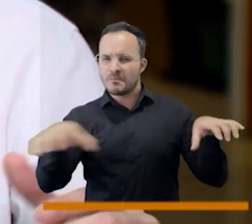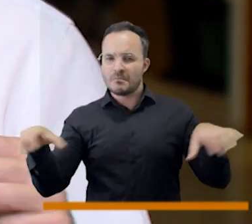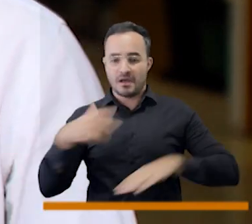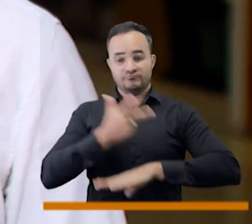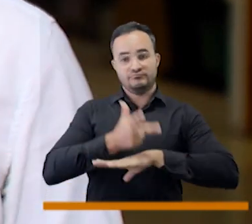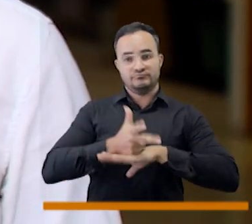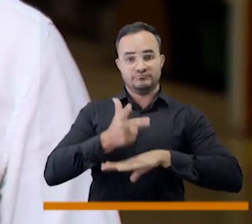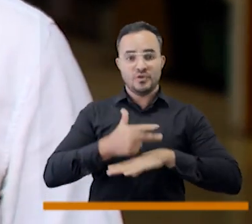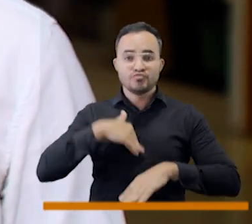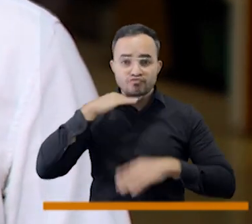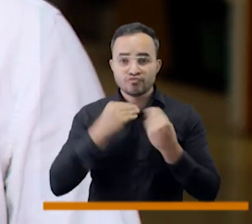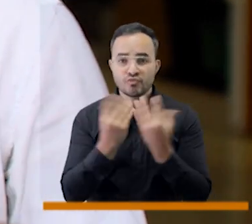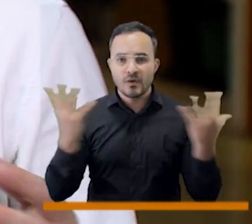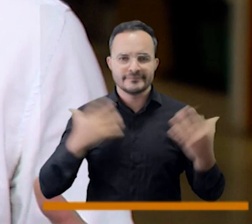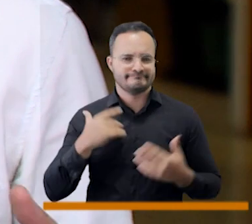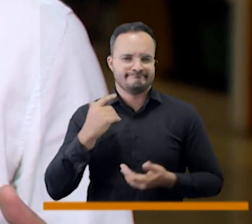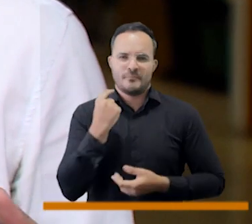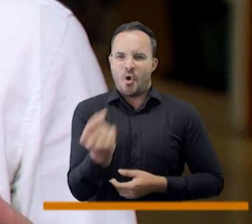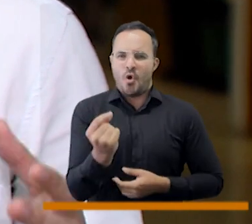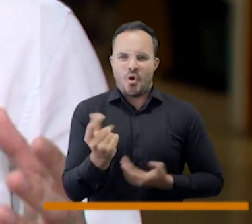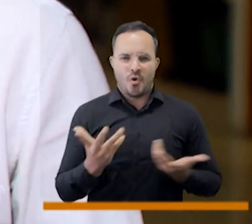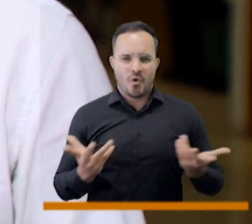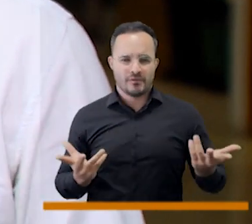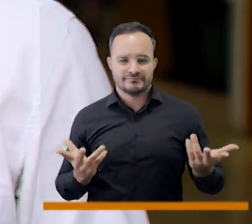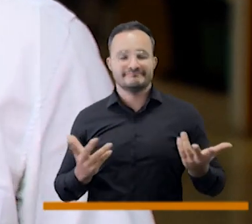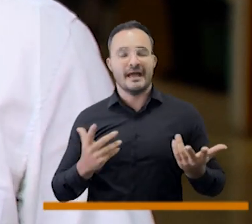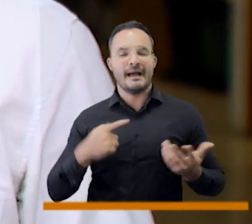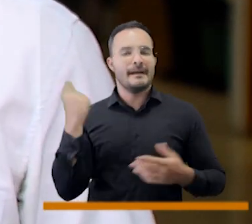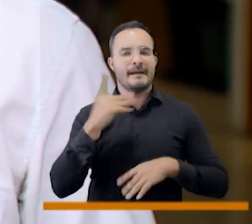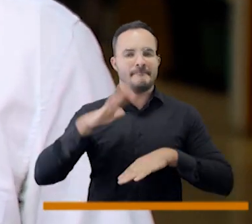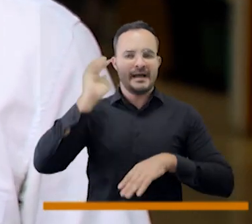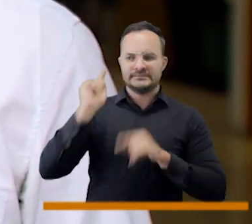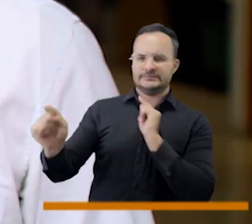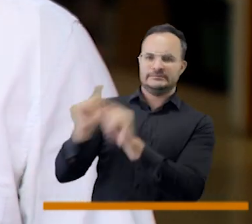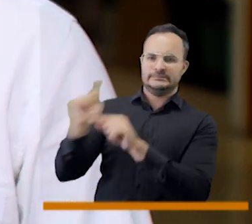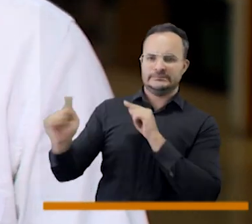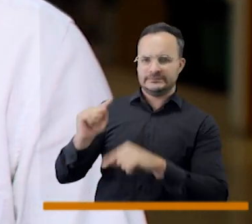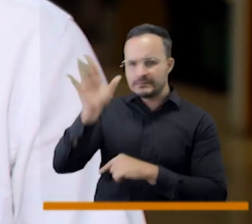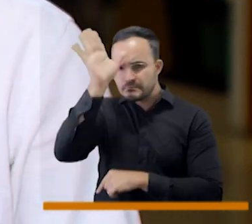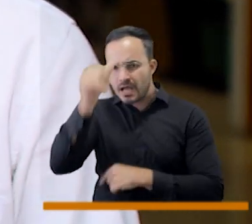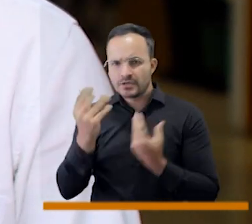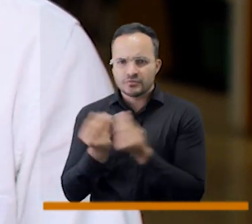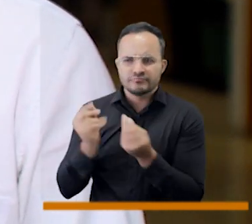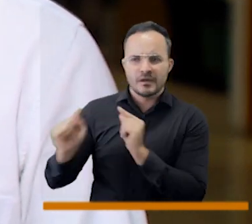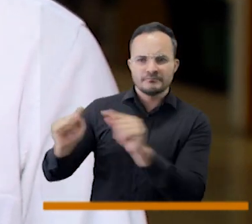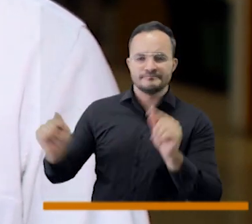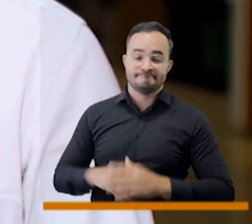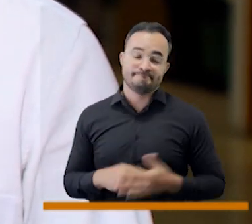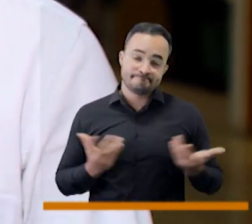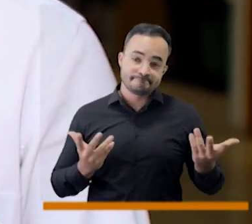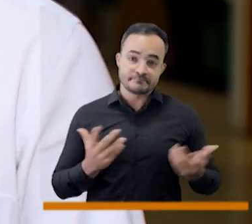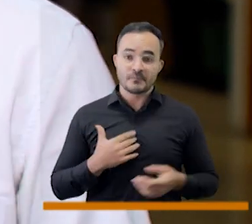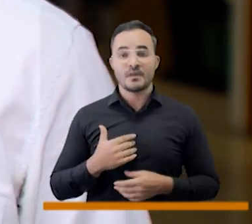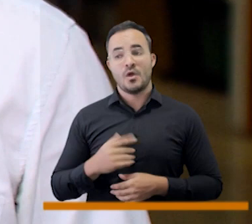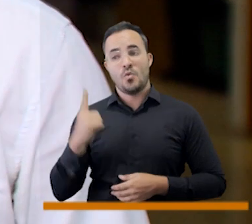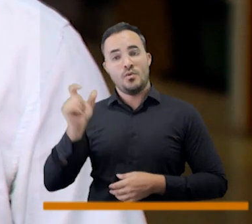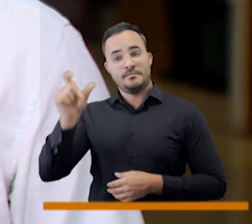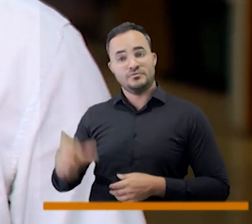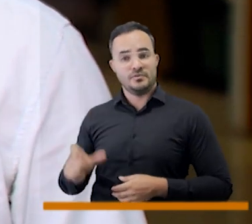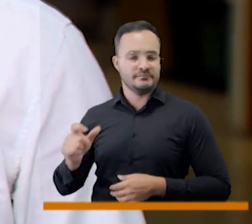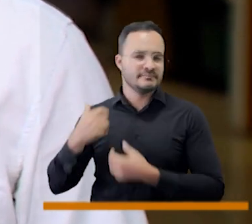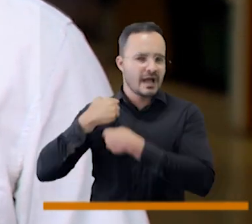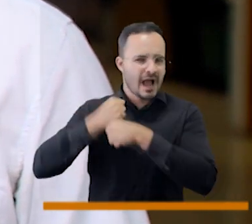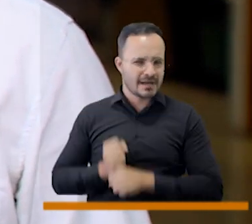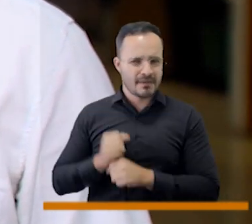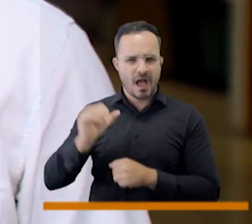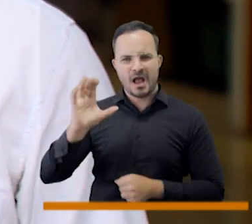disponibles, menos bicicletas disponibles y siempre alegan que el problema es del vandalismo. Pero lo que ha denunciado personas como el representante Daniel